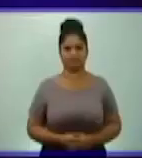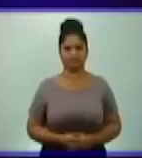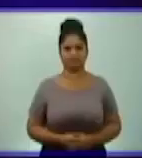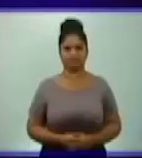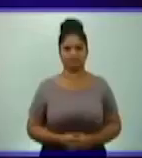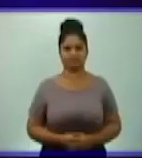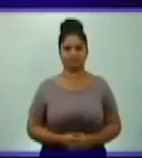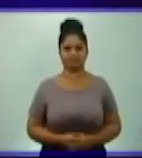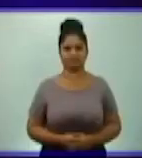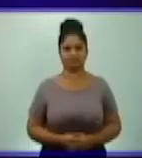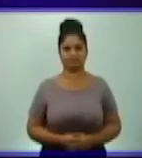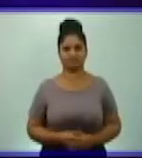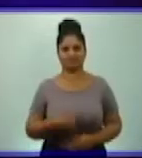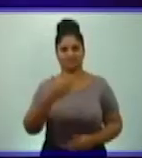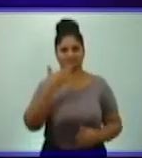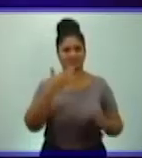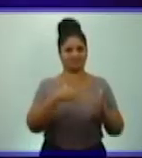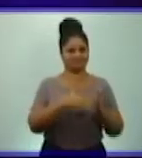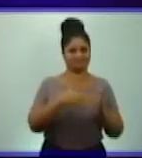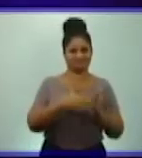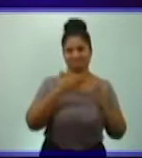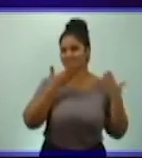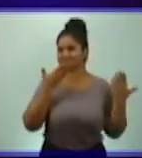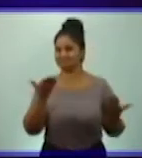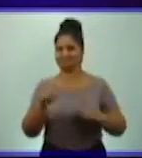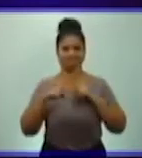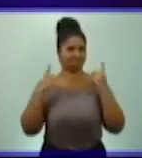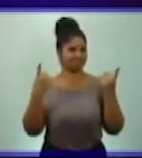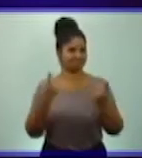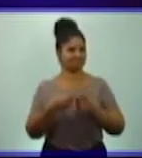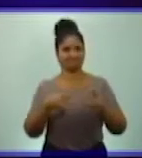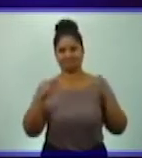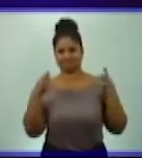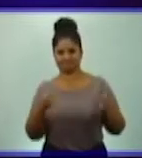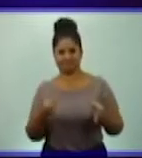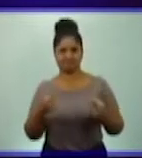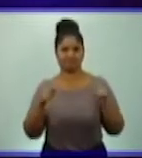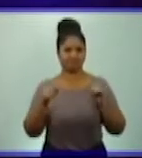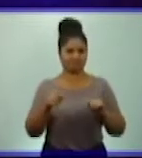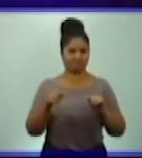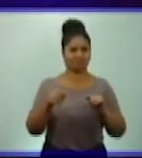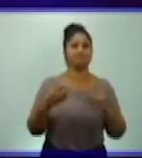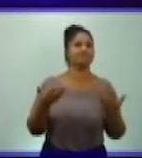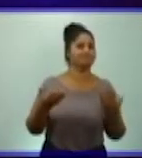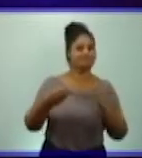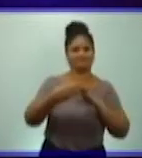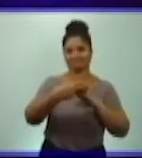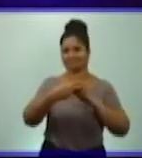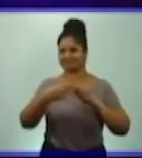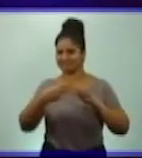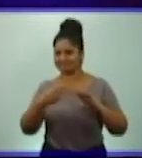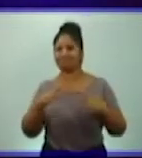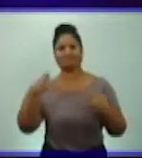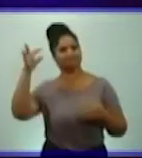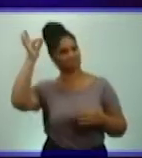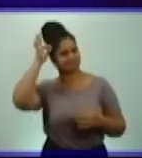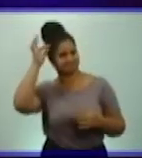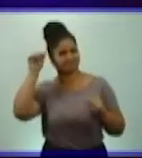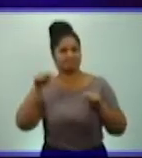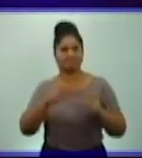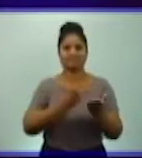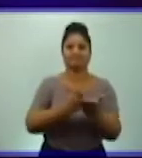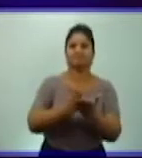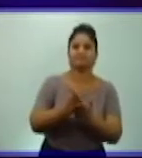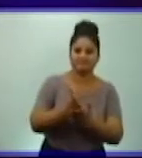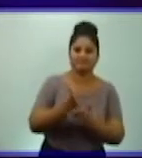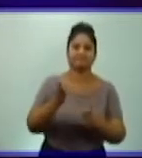cordial saludo, bienvenidos nuevamente a esta emisión televisiva donde vamos a continuar trabajando los contenidos